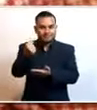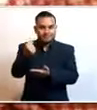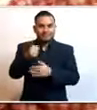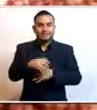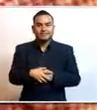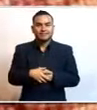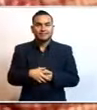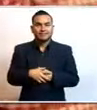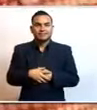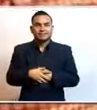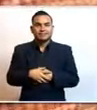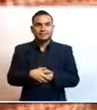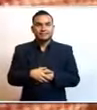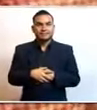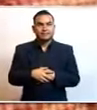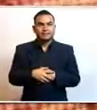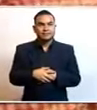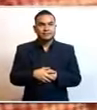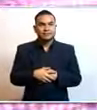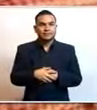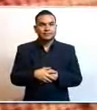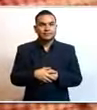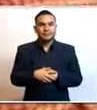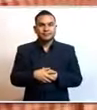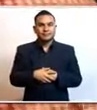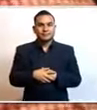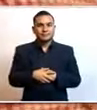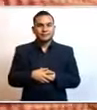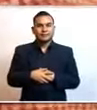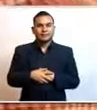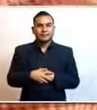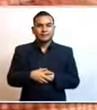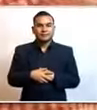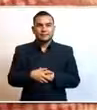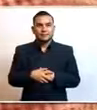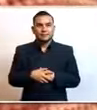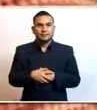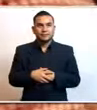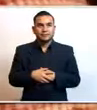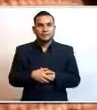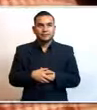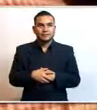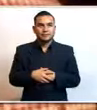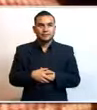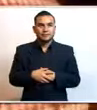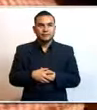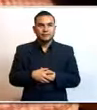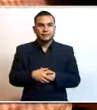Thank you.